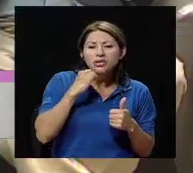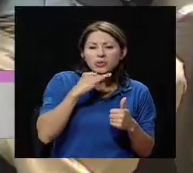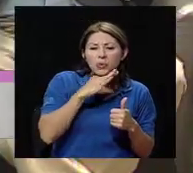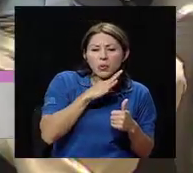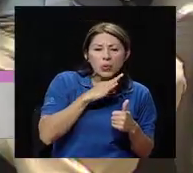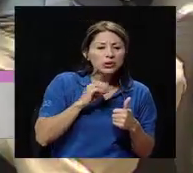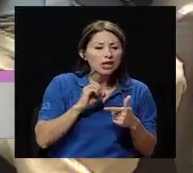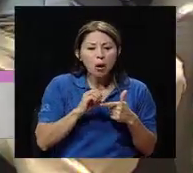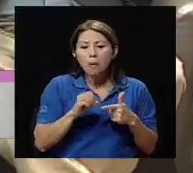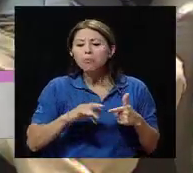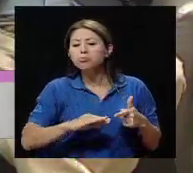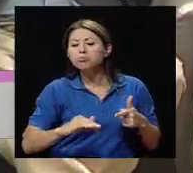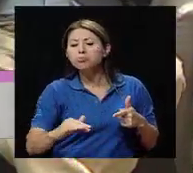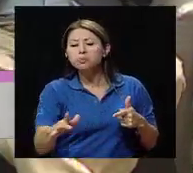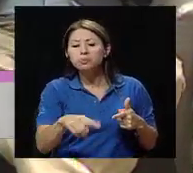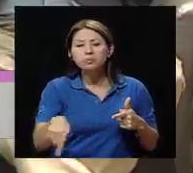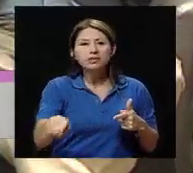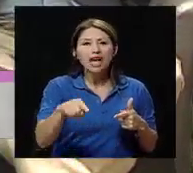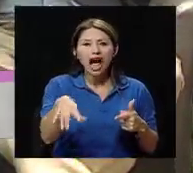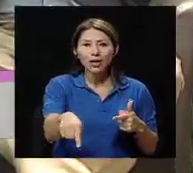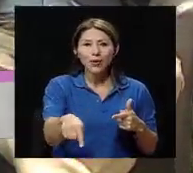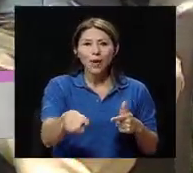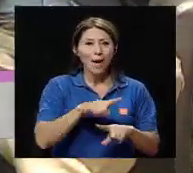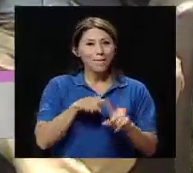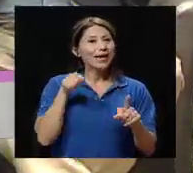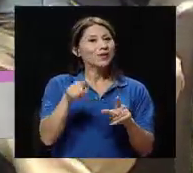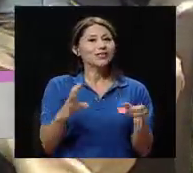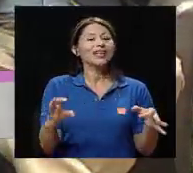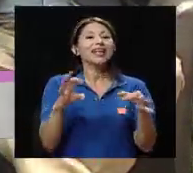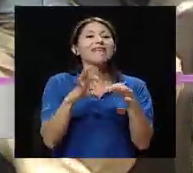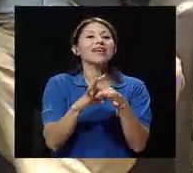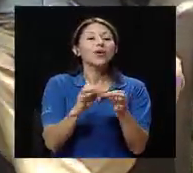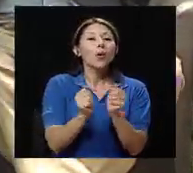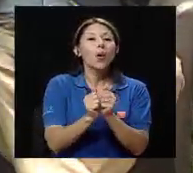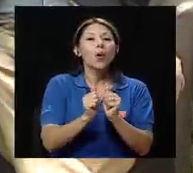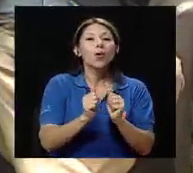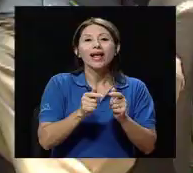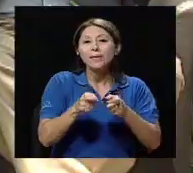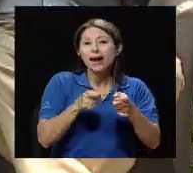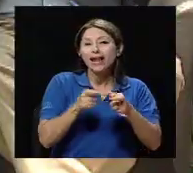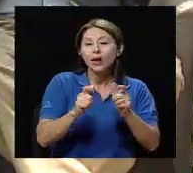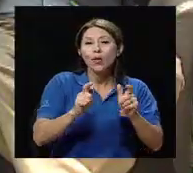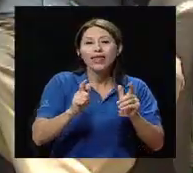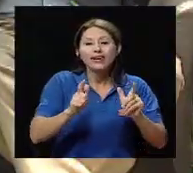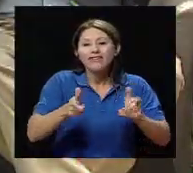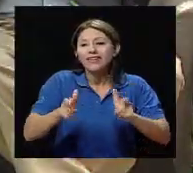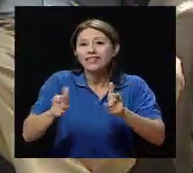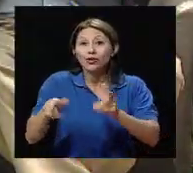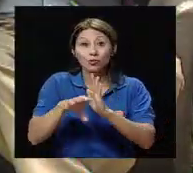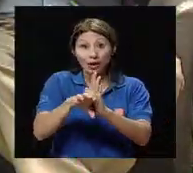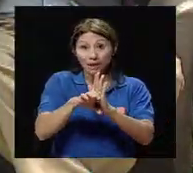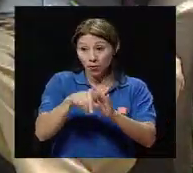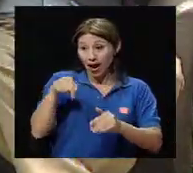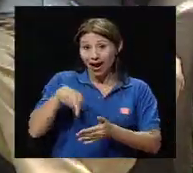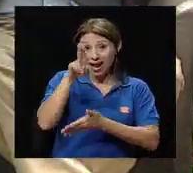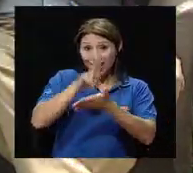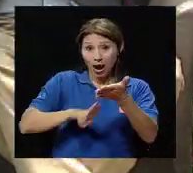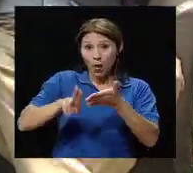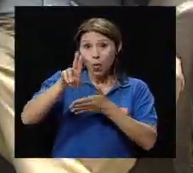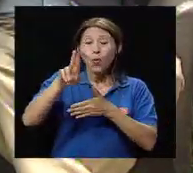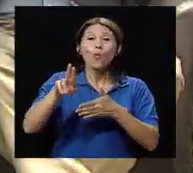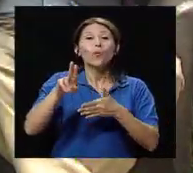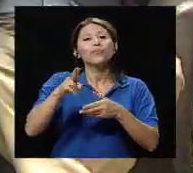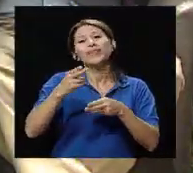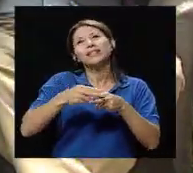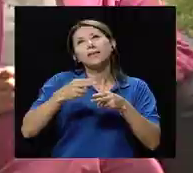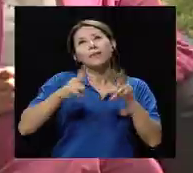el charco. Y compartiendo aquí lo que dice don Luis, tiene que ver una cuestión más con lo que es manejo de residuos. A veces lo que llamamos popularmente, y que de hecho aquí en AU también lo